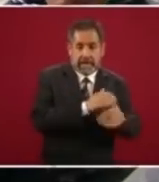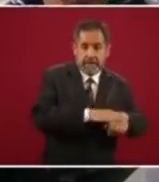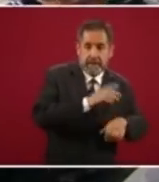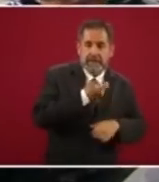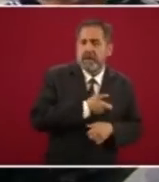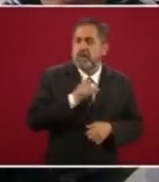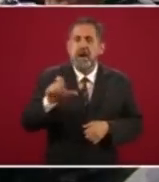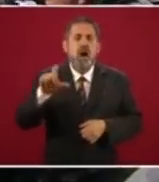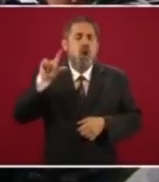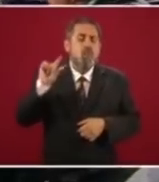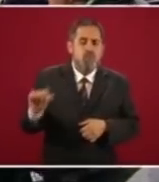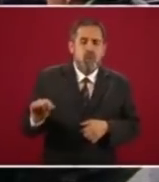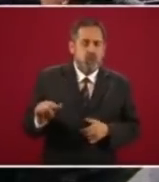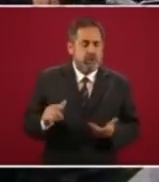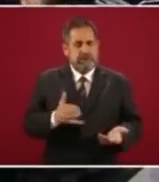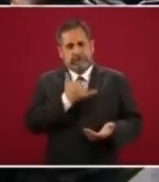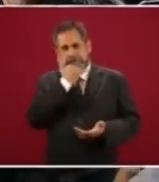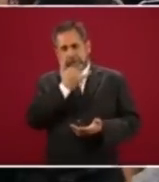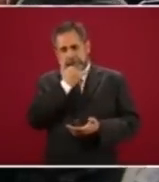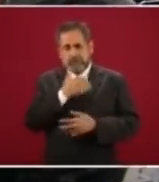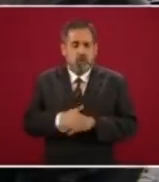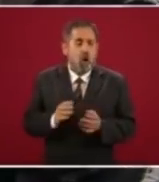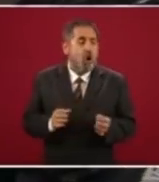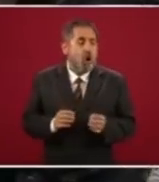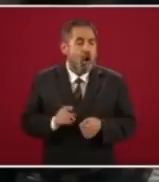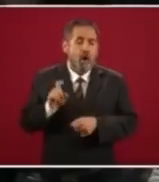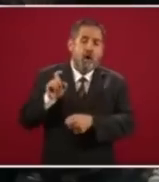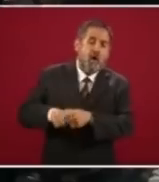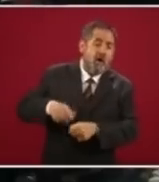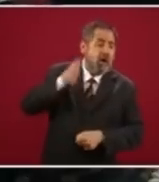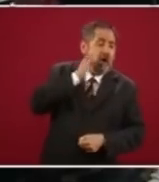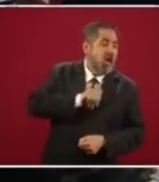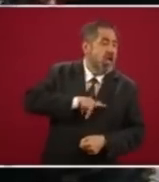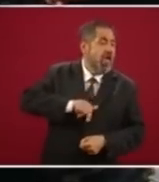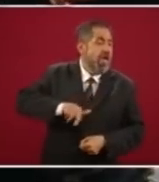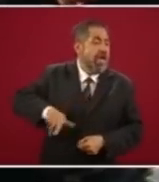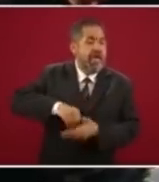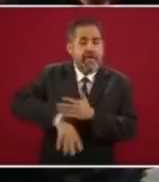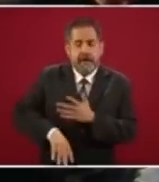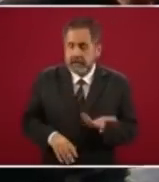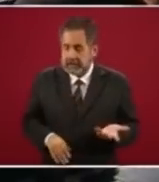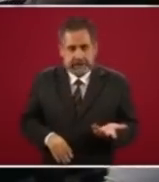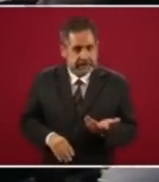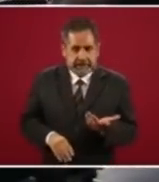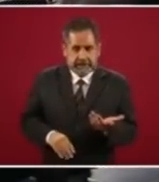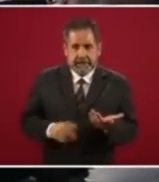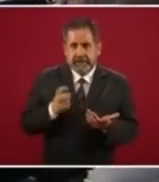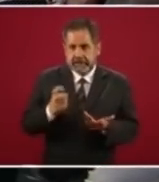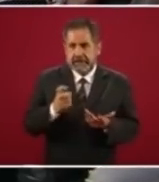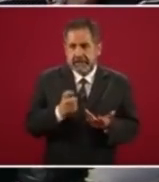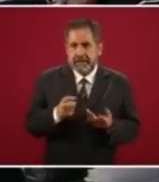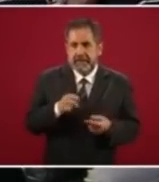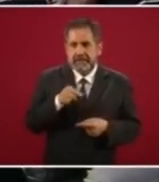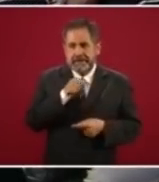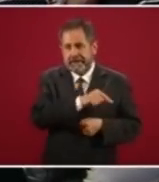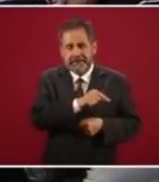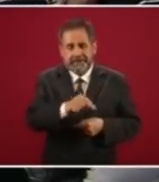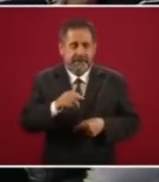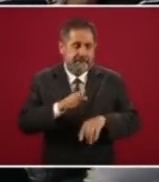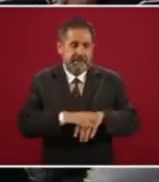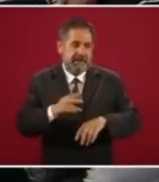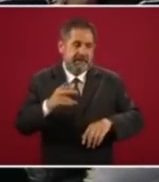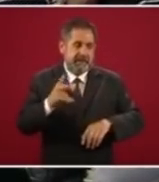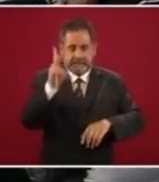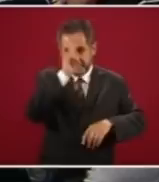o simplemente que no los inscriben en el Seguro Social. Y estos son los sectores, digamos,